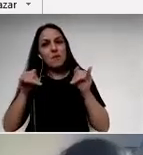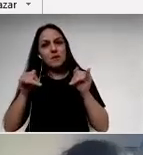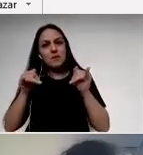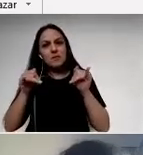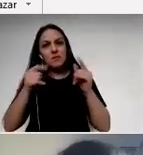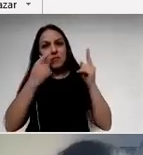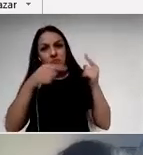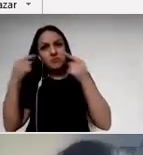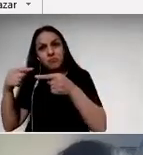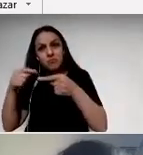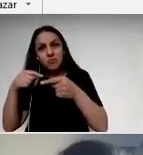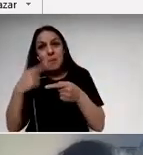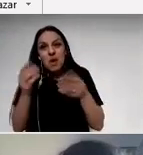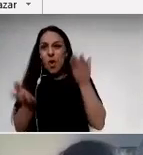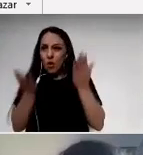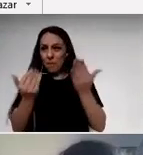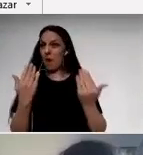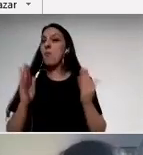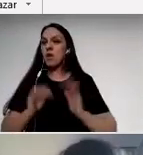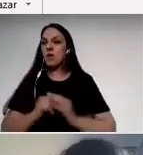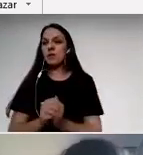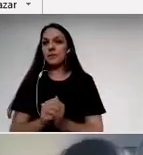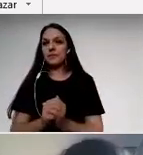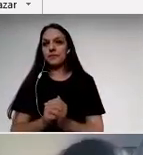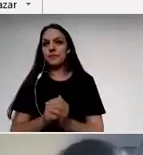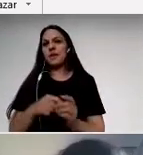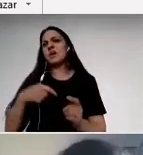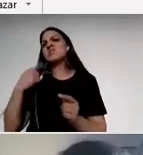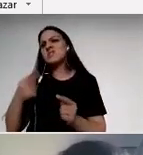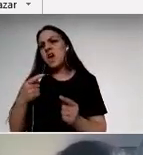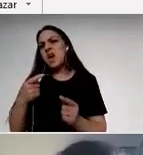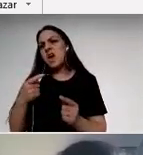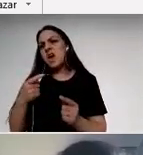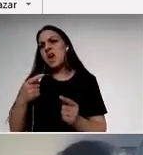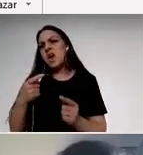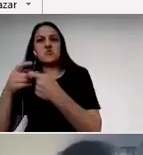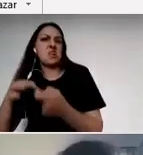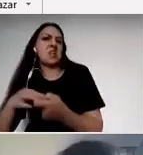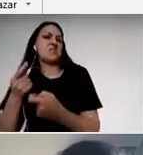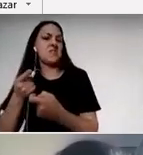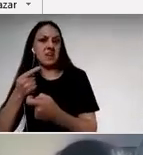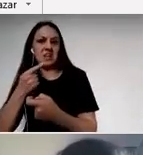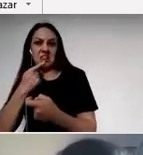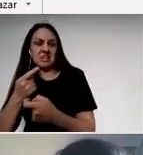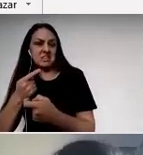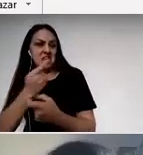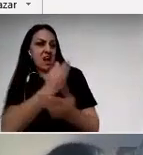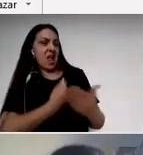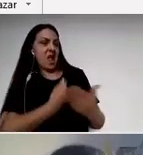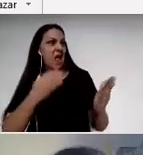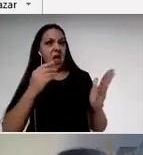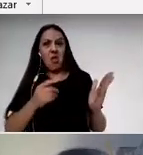civiles no acuerdan con que el Estado está cumpliendo y ahí es donde surgen recomendaciones y